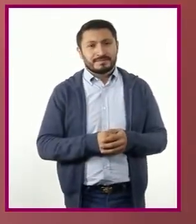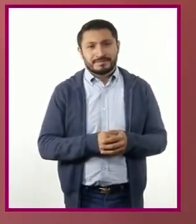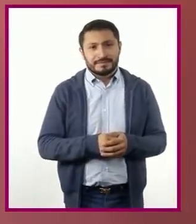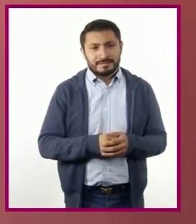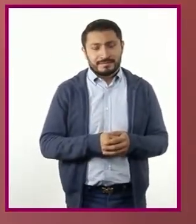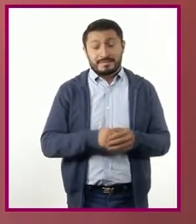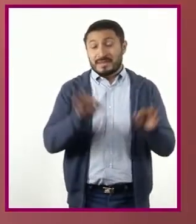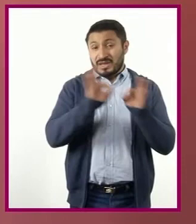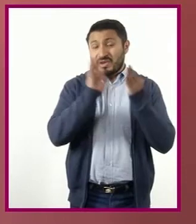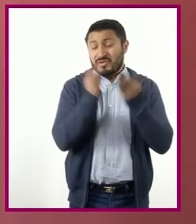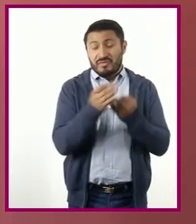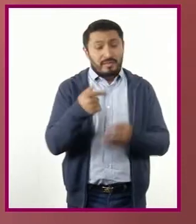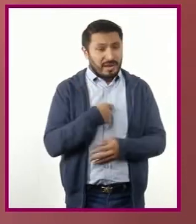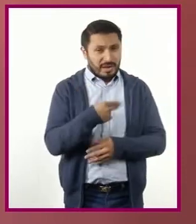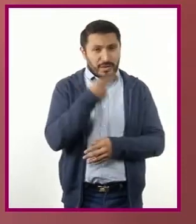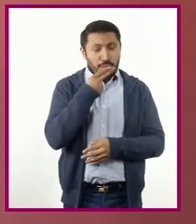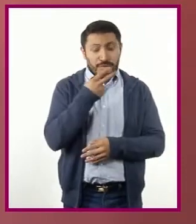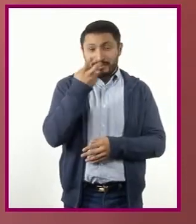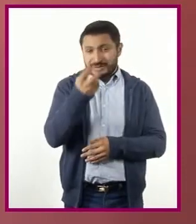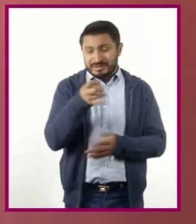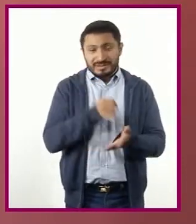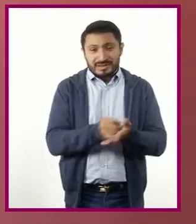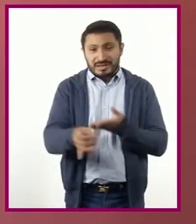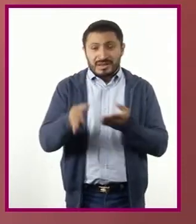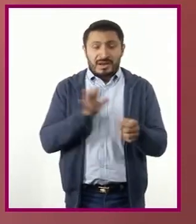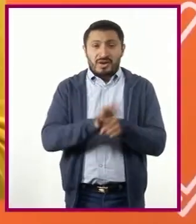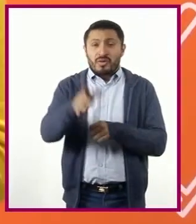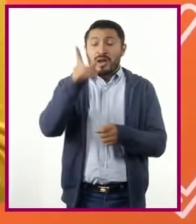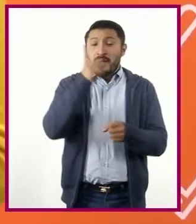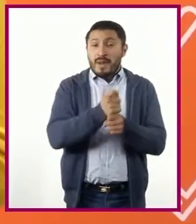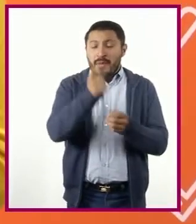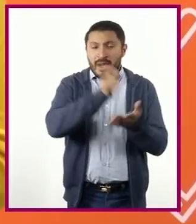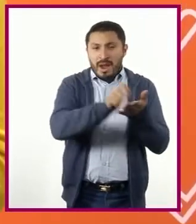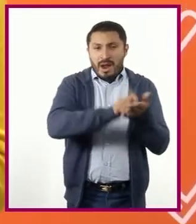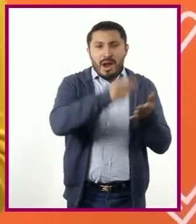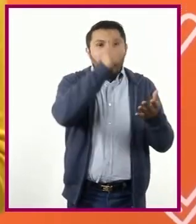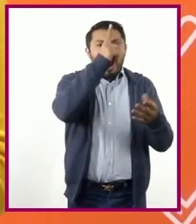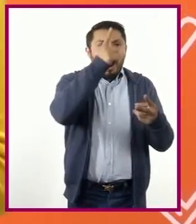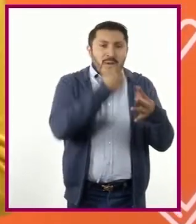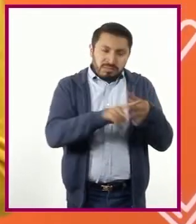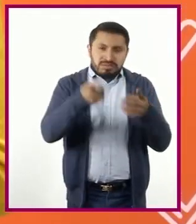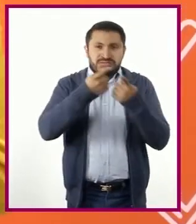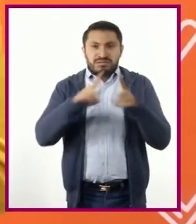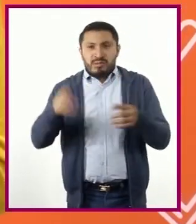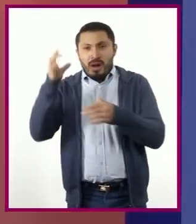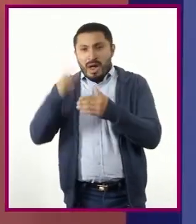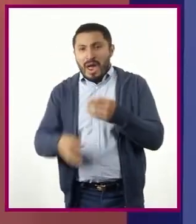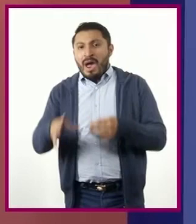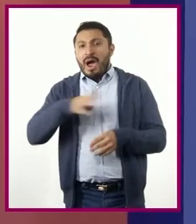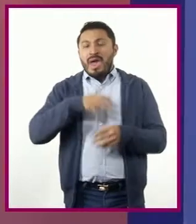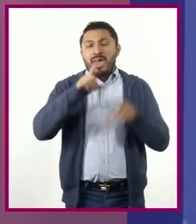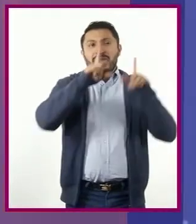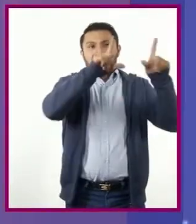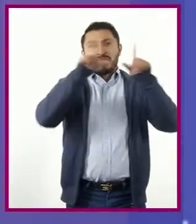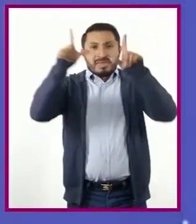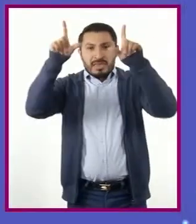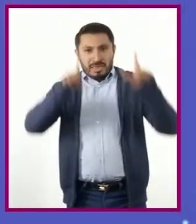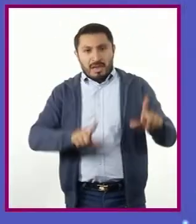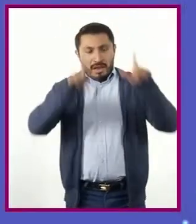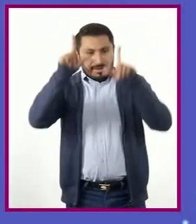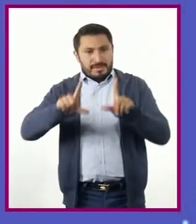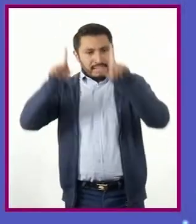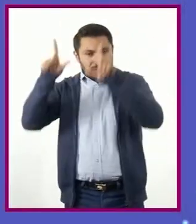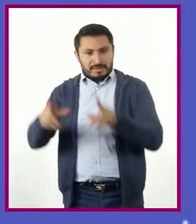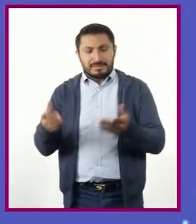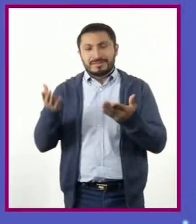Una estrategia que yo uso para decidir qué debo anotar en cada apartado es una tabla con 3 columnas, como la que